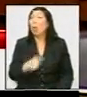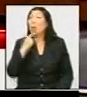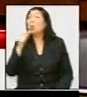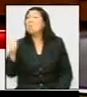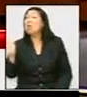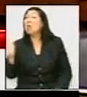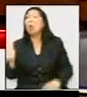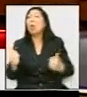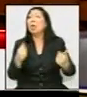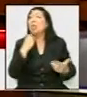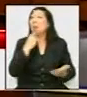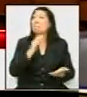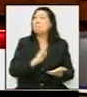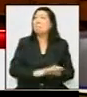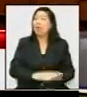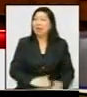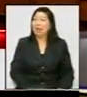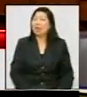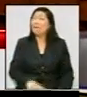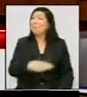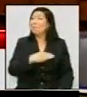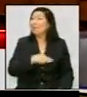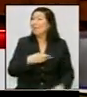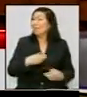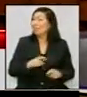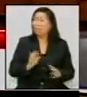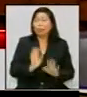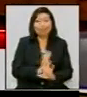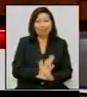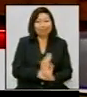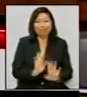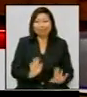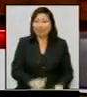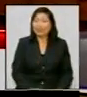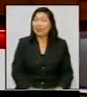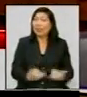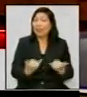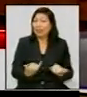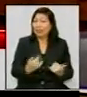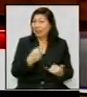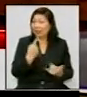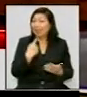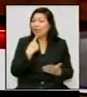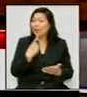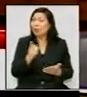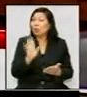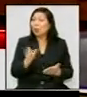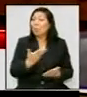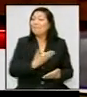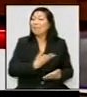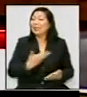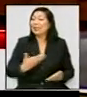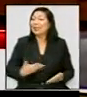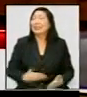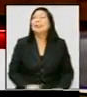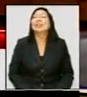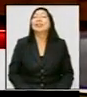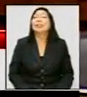otros. Entonces, en realidad, el Ministerio Público no está en crisis. Aquí lo que está en crisis es su presidente,